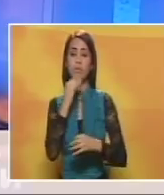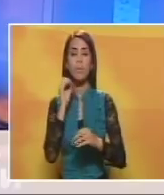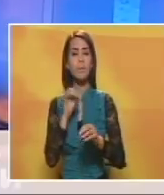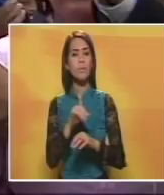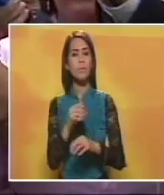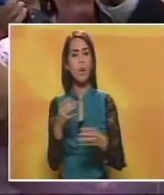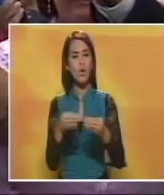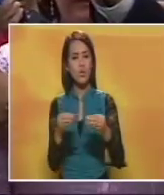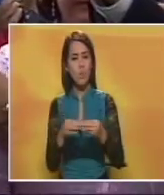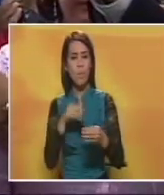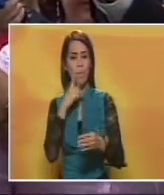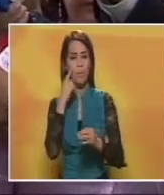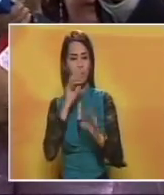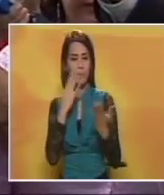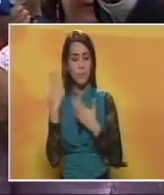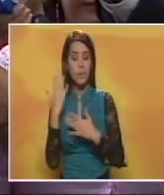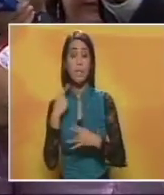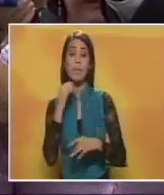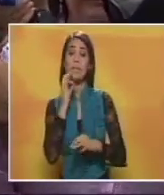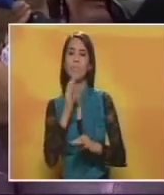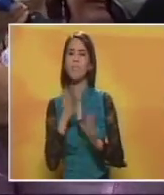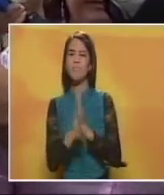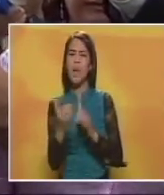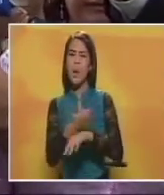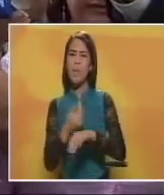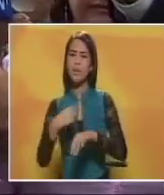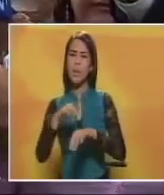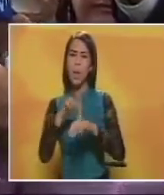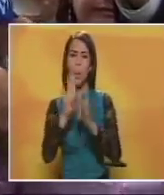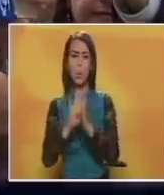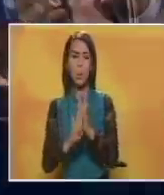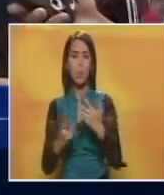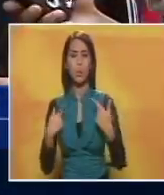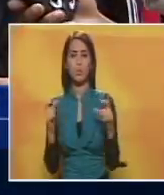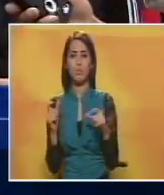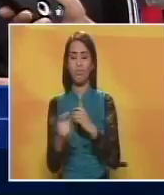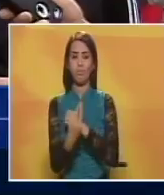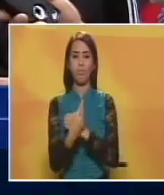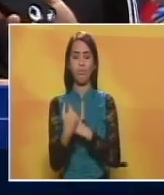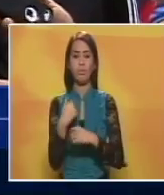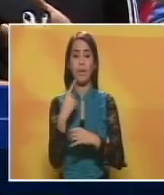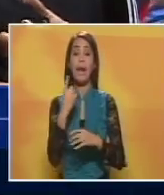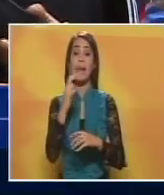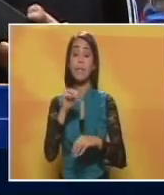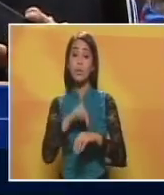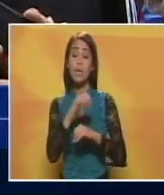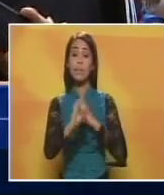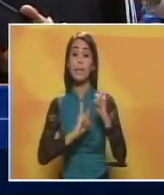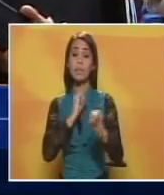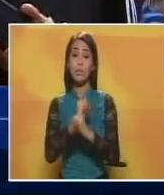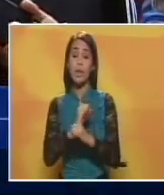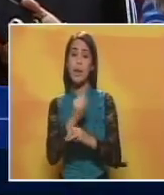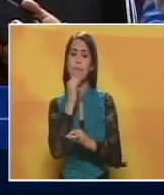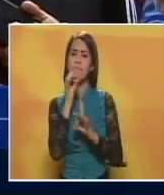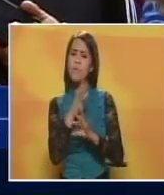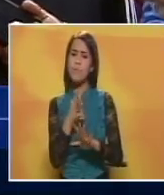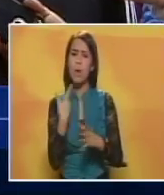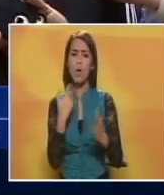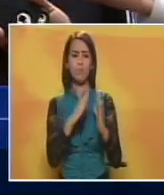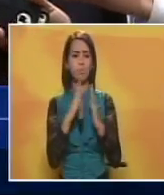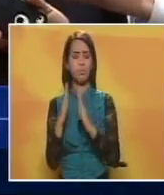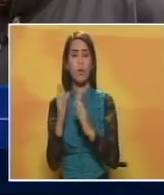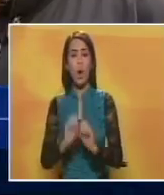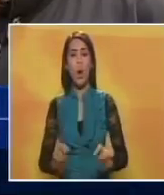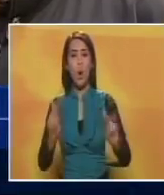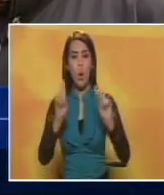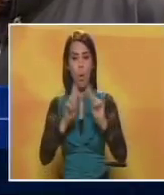con los venideros comicios, el gobierno nacional pretende que baje la presión nacional e internacional. Destacó que organismos como la Organización de las